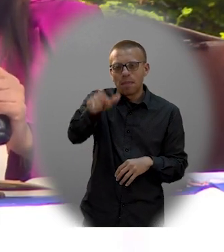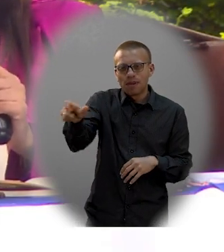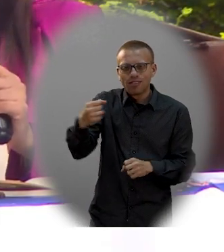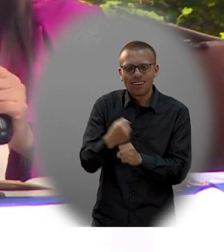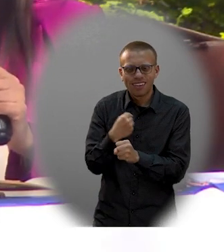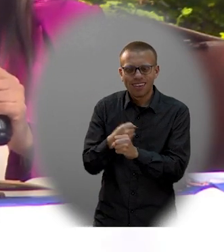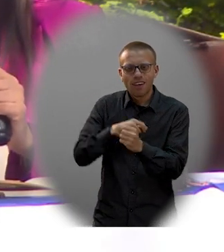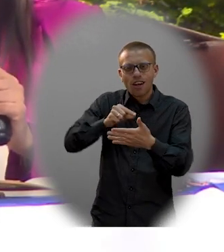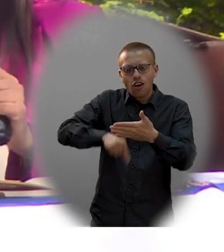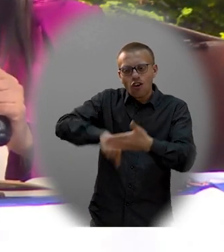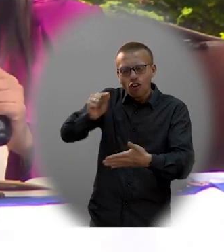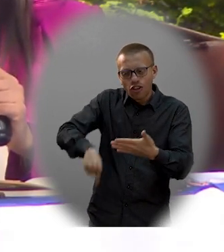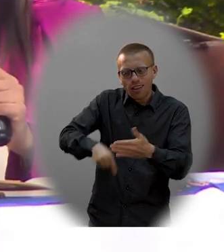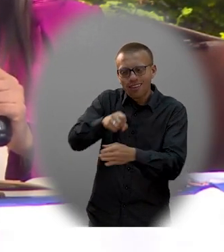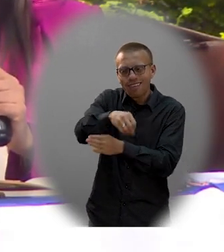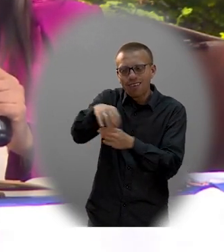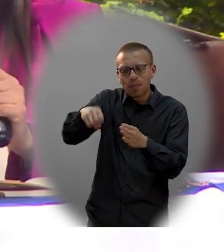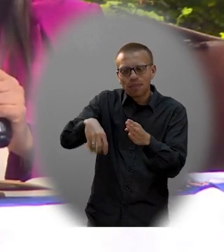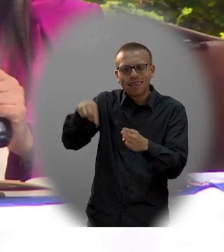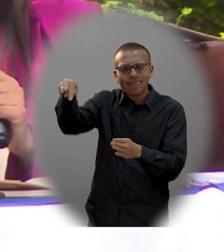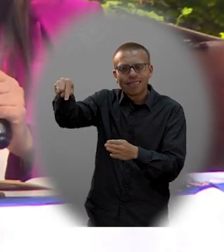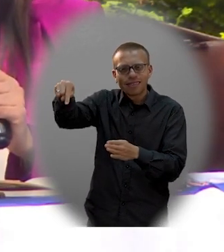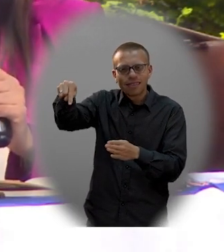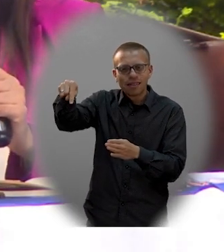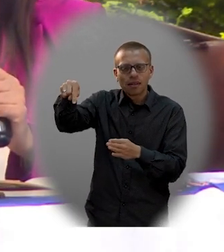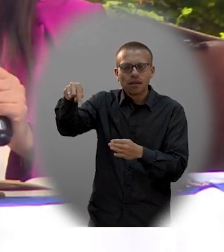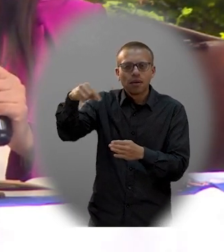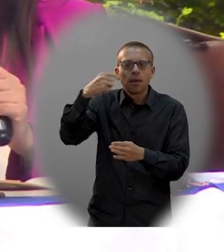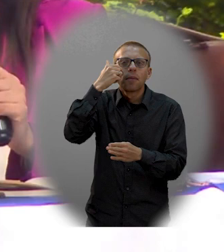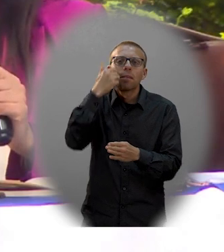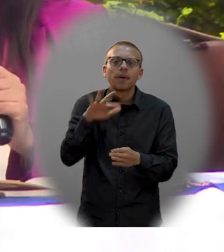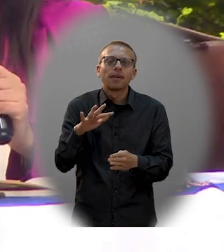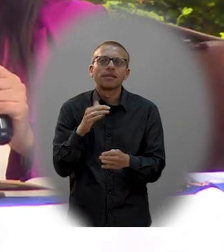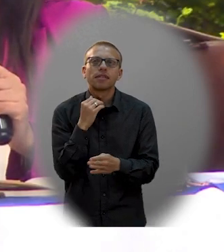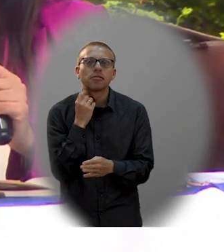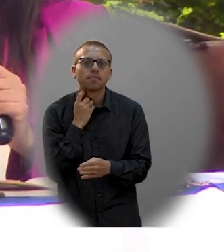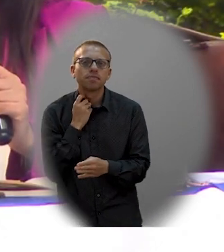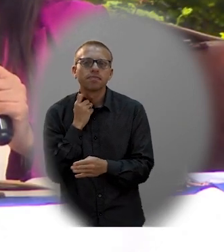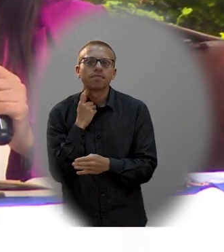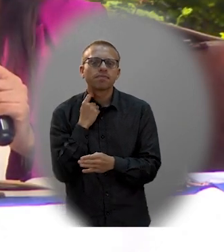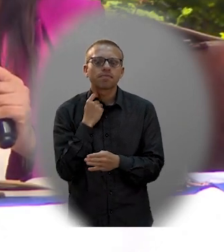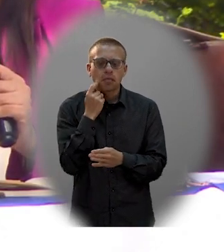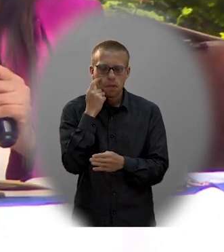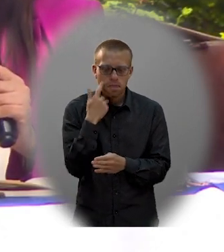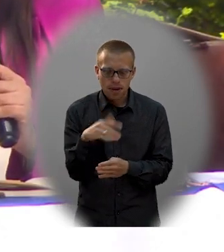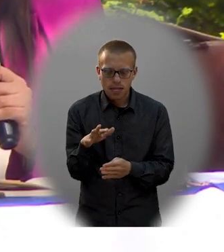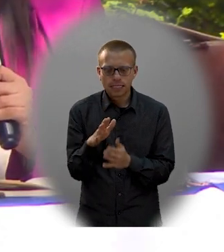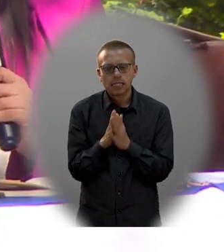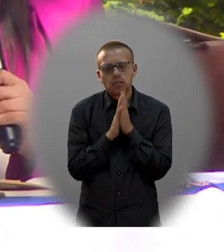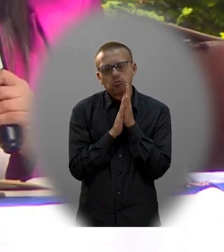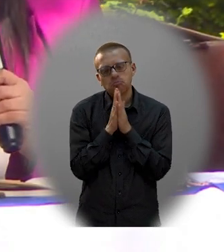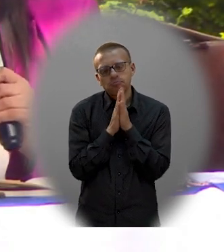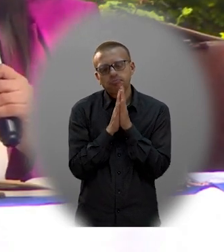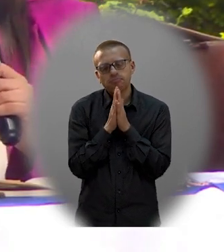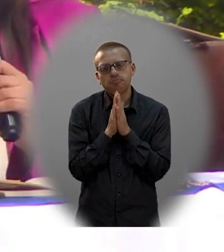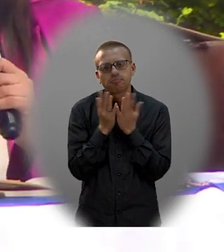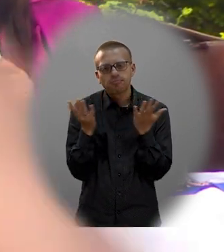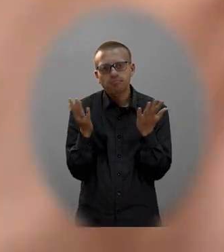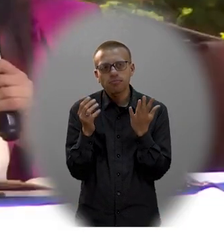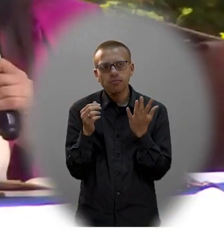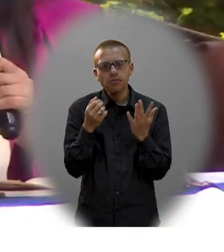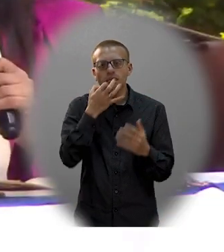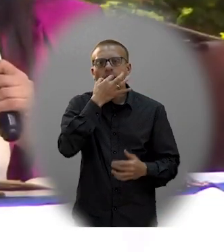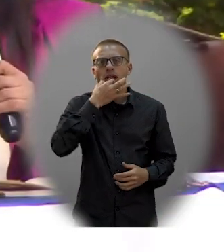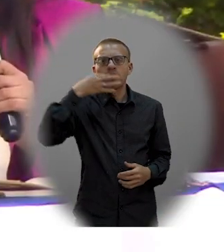generalmente tienen muy pocas digamos, razones para